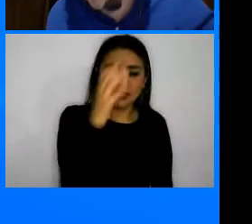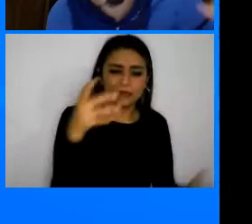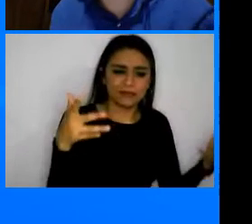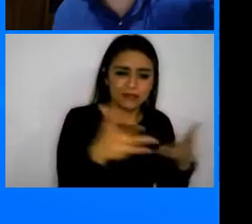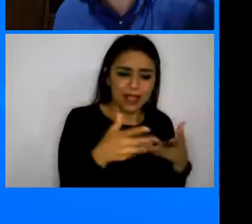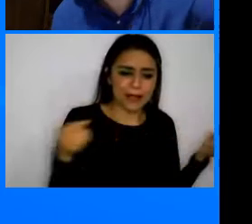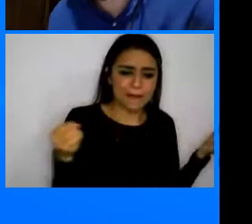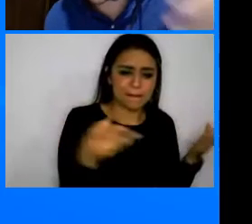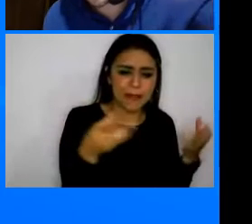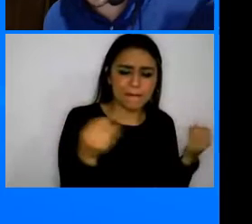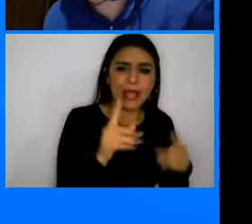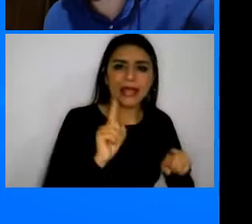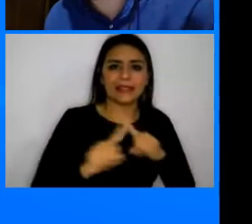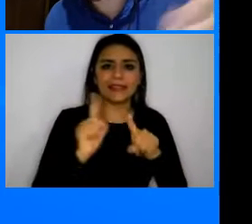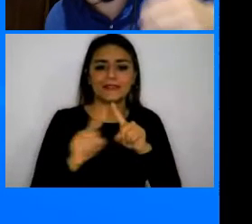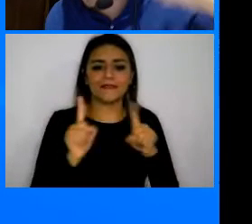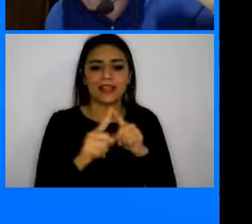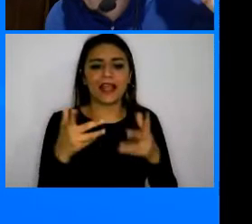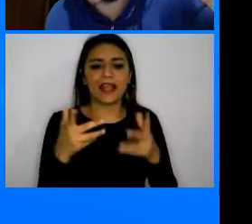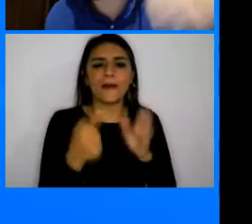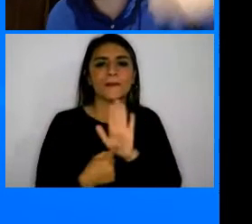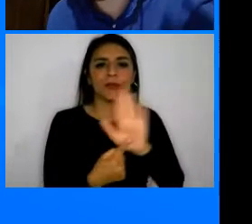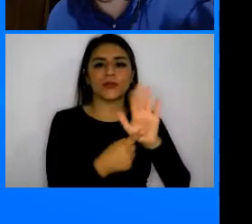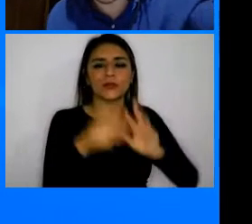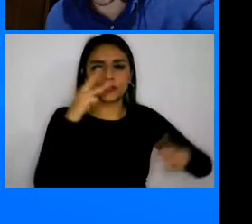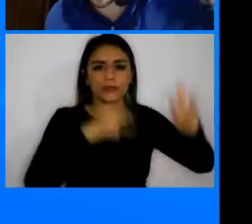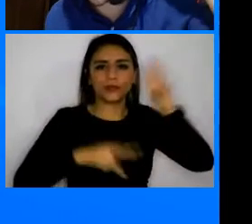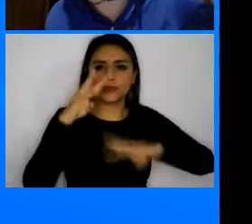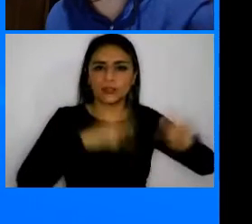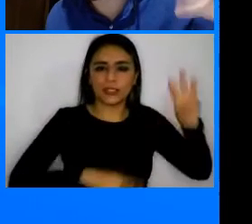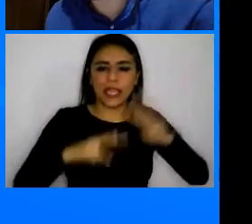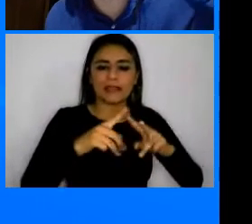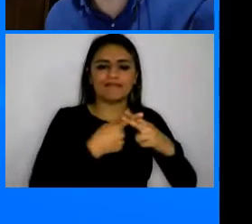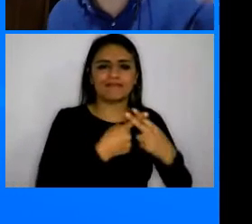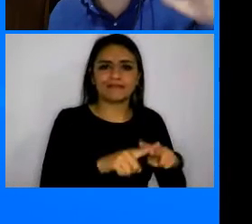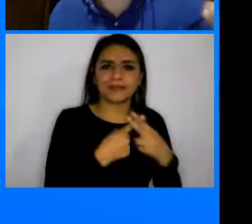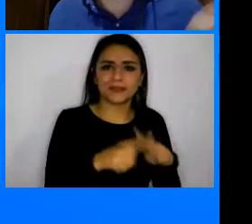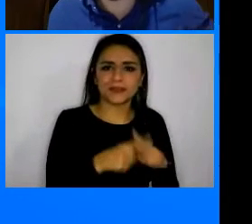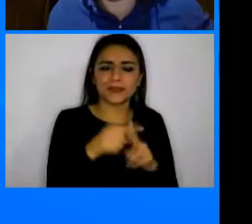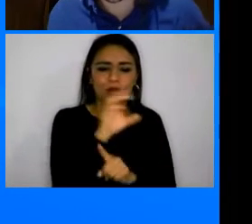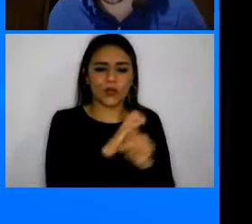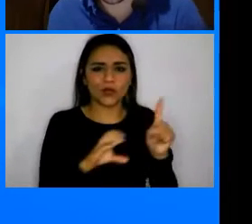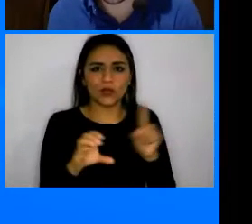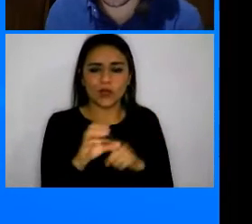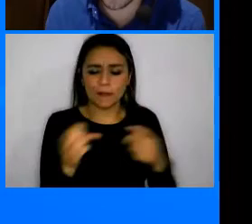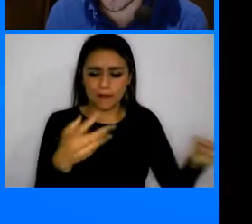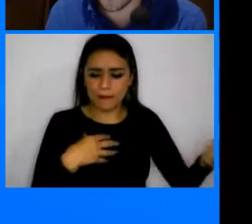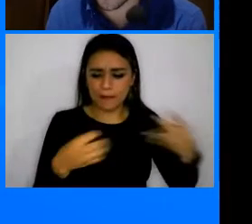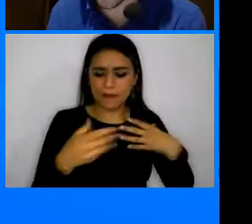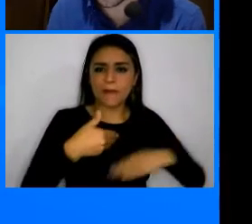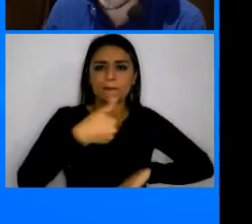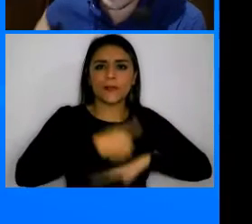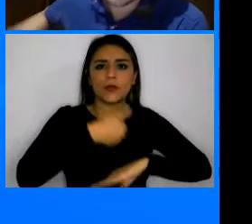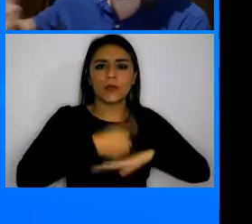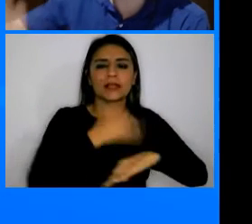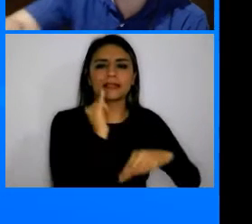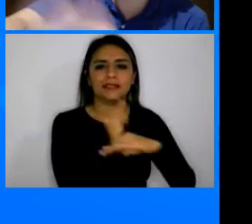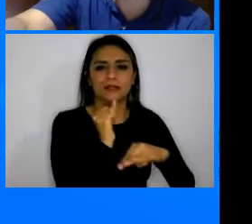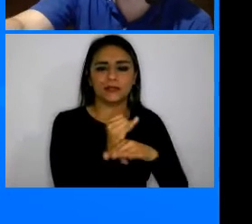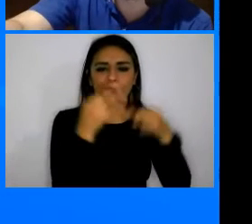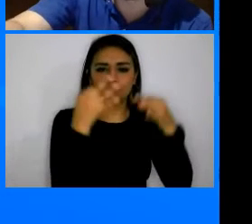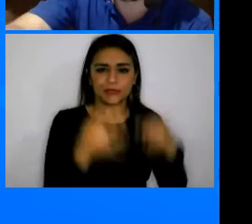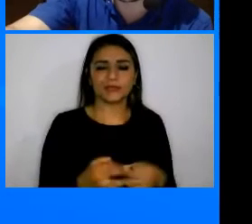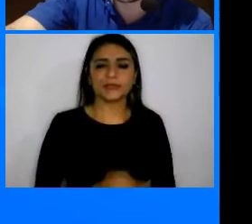tan diversos, salen las exposiciones del museo y salen los talleres y la oferta cultural y todas las propuestas que hacemos desde la institución.